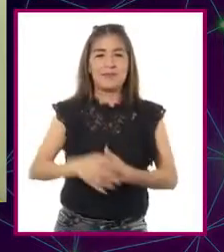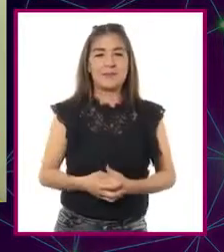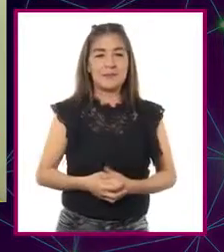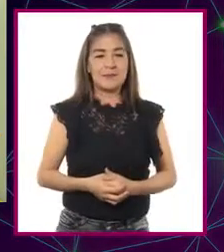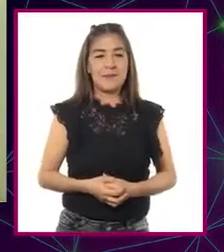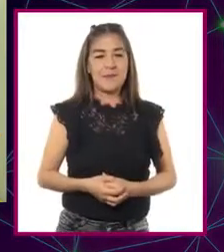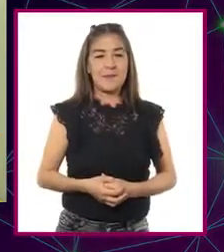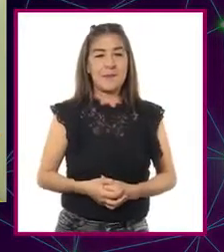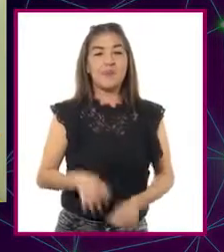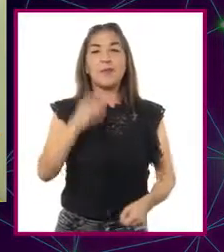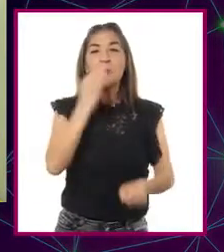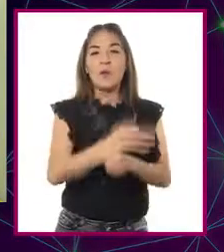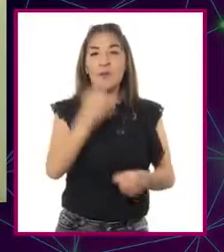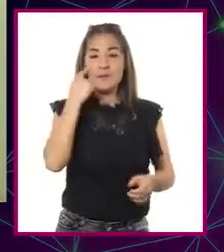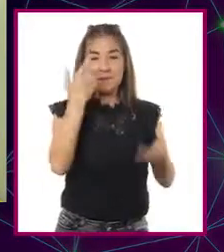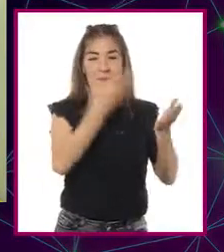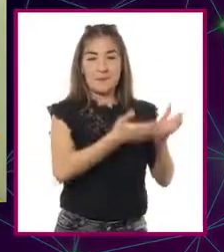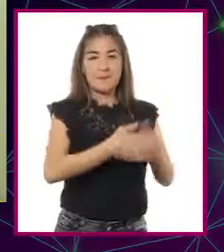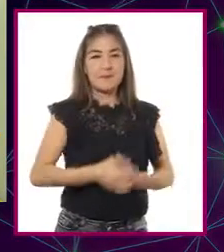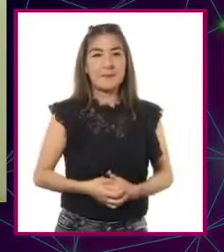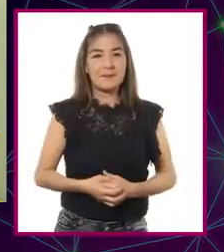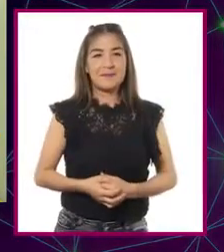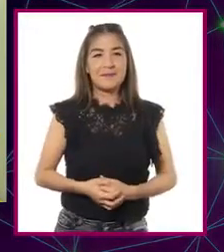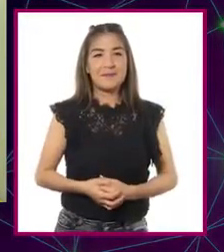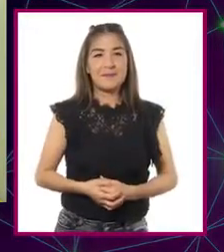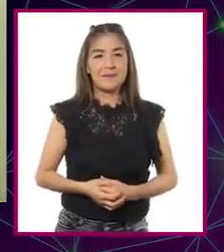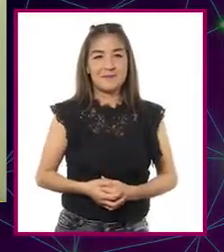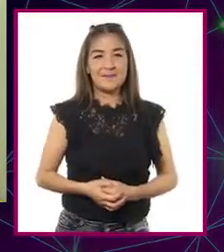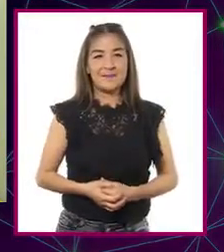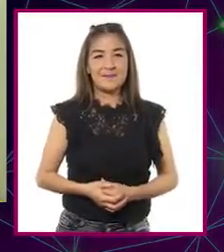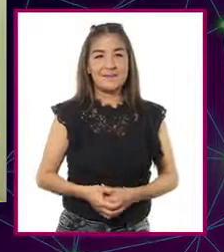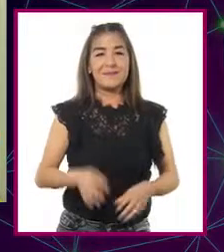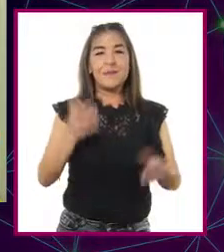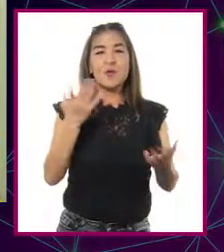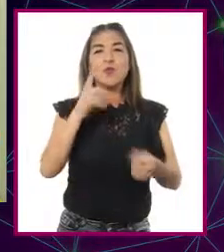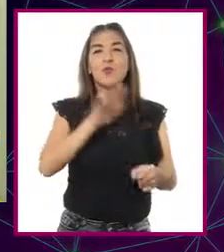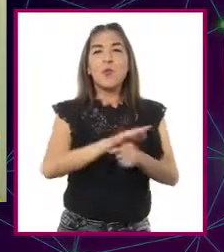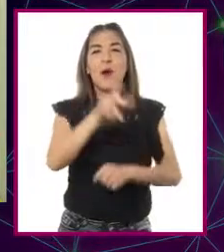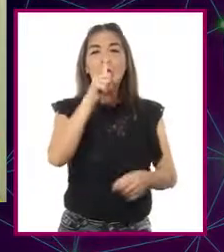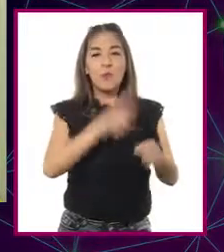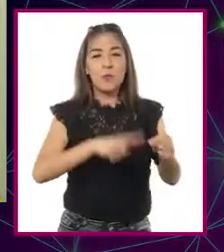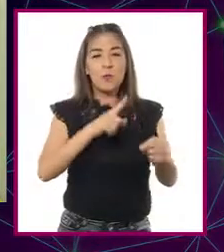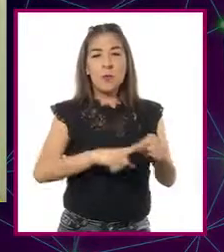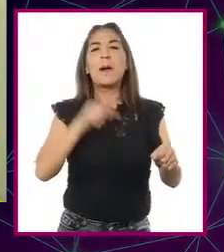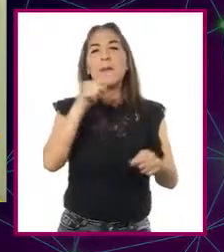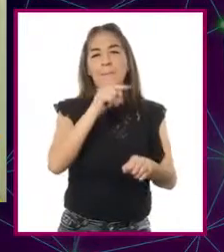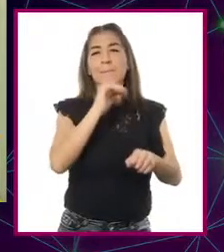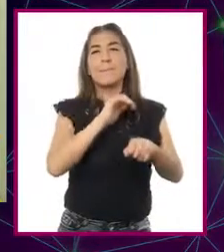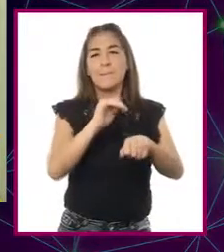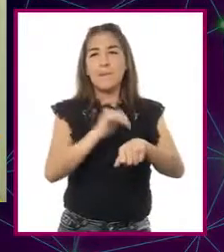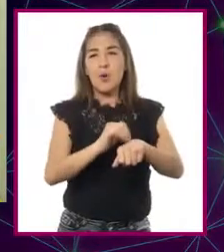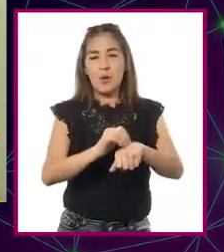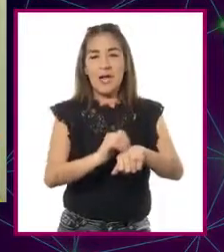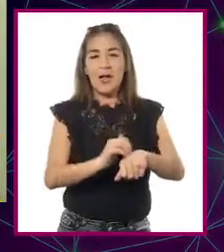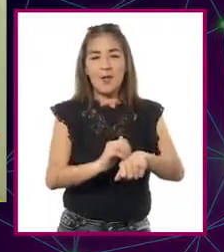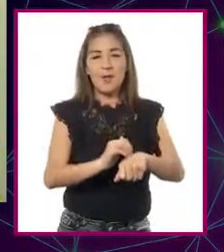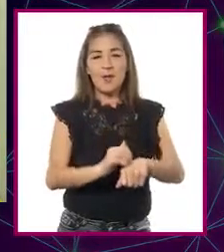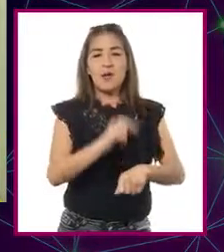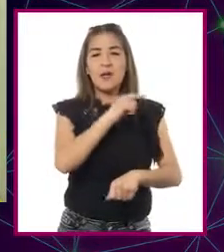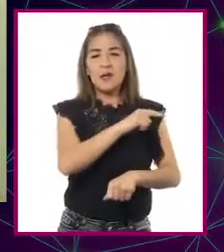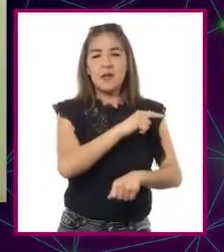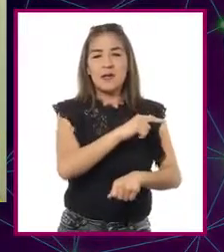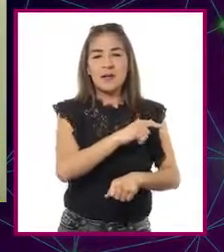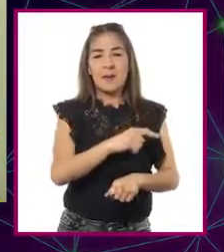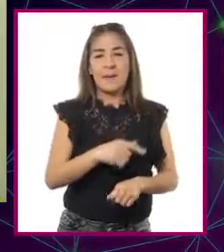y verificamos en el indicador qué color dio. Un color morado. La reacción que sucede es óxido